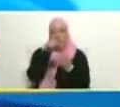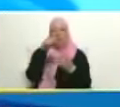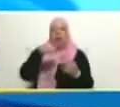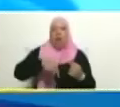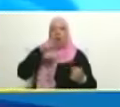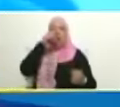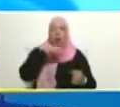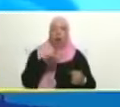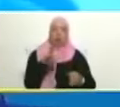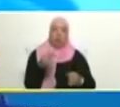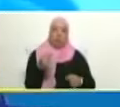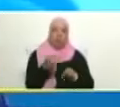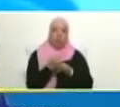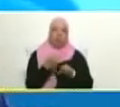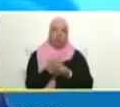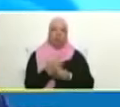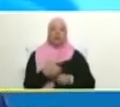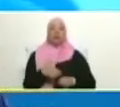hecho